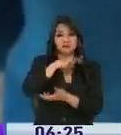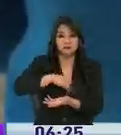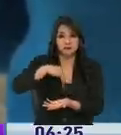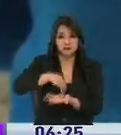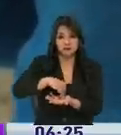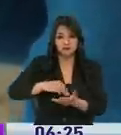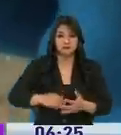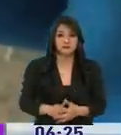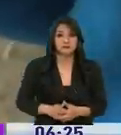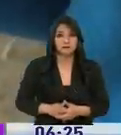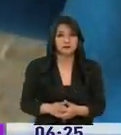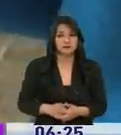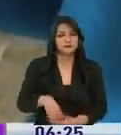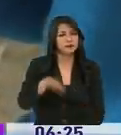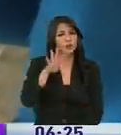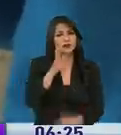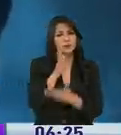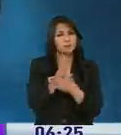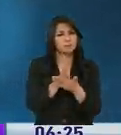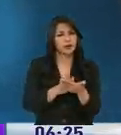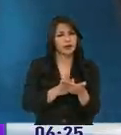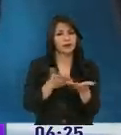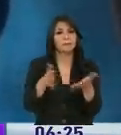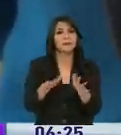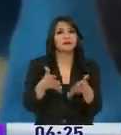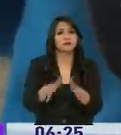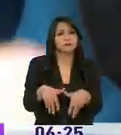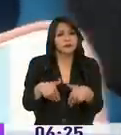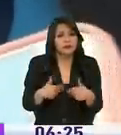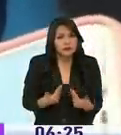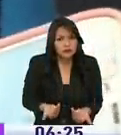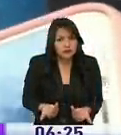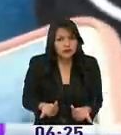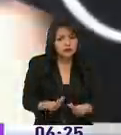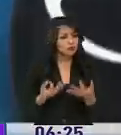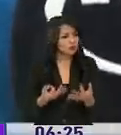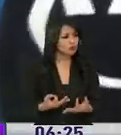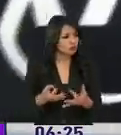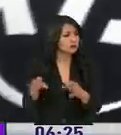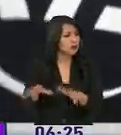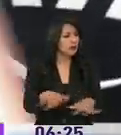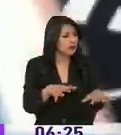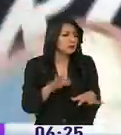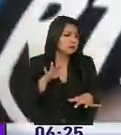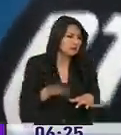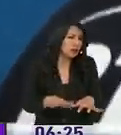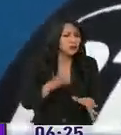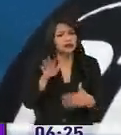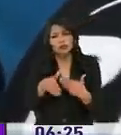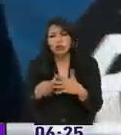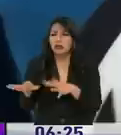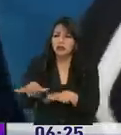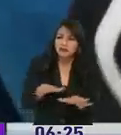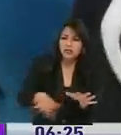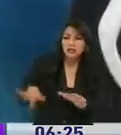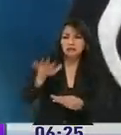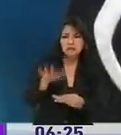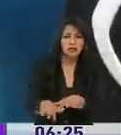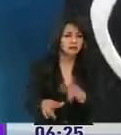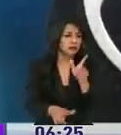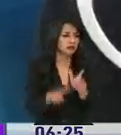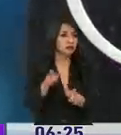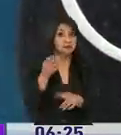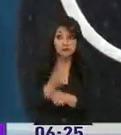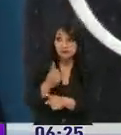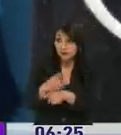ahí como las 4:30 ha sido esto. Imagina qué hacer esa hora. Que hay menos movimiento. Claro, ya todo está muerto por aquí, no hay nada. Y ahí es que aprovechan